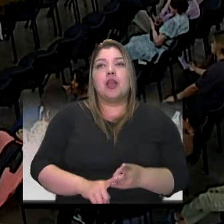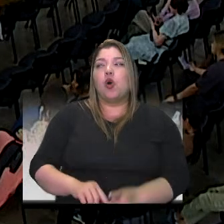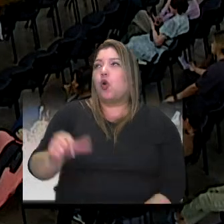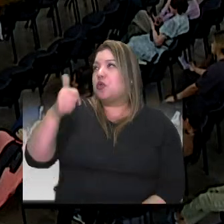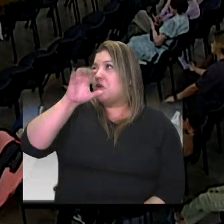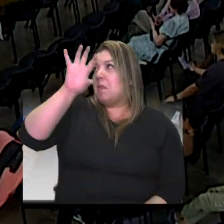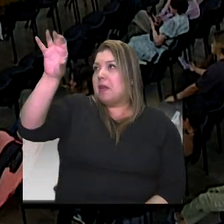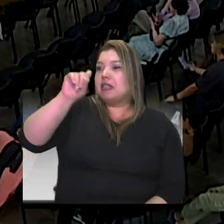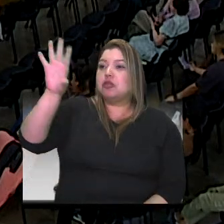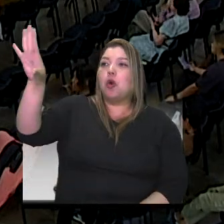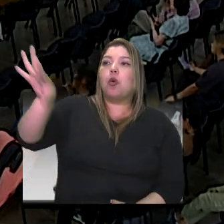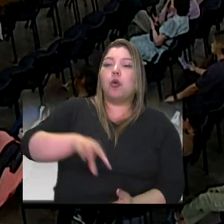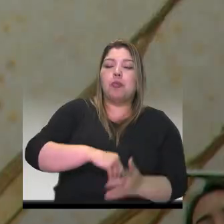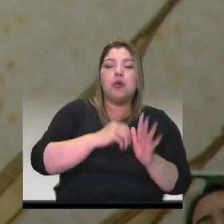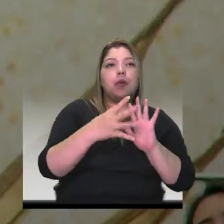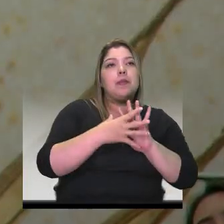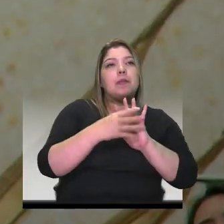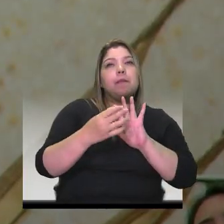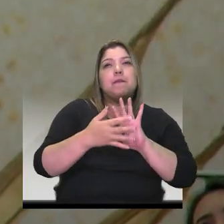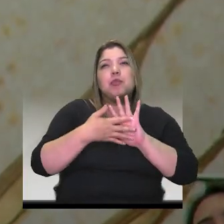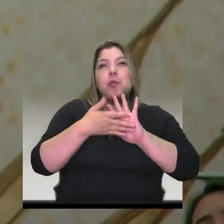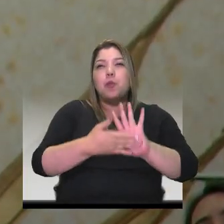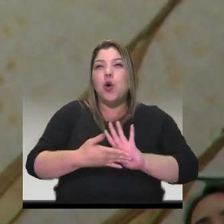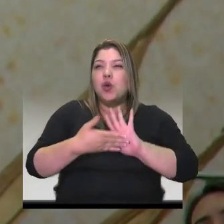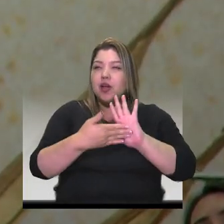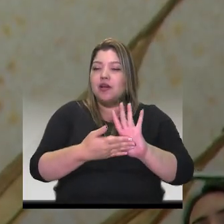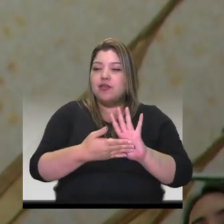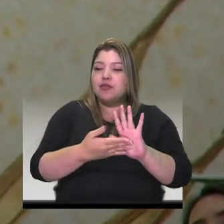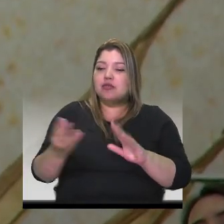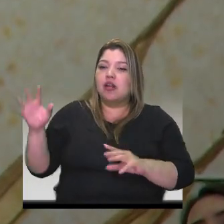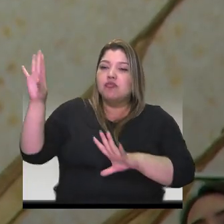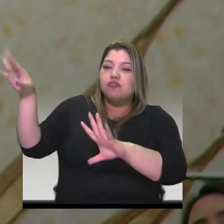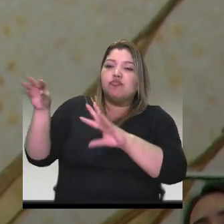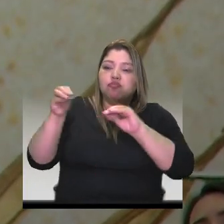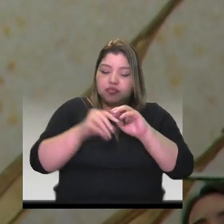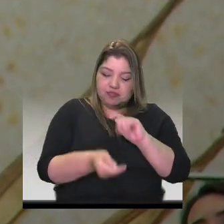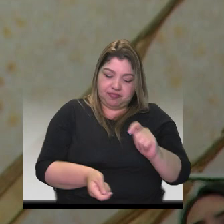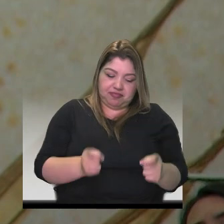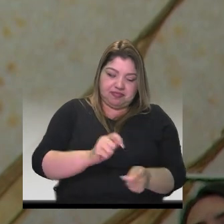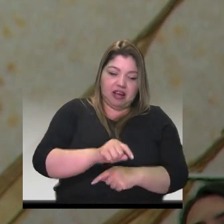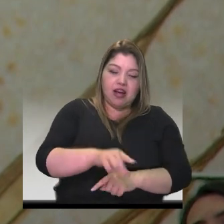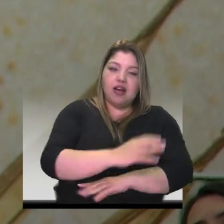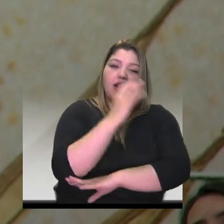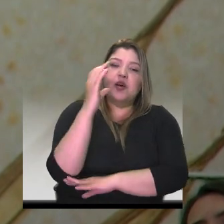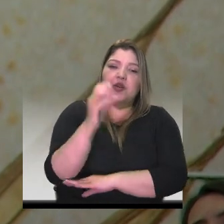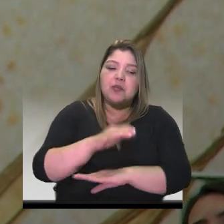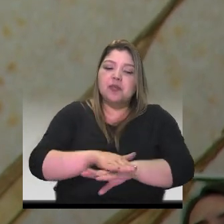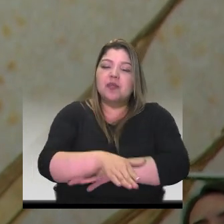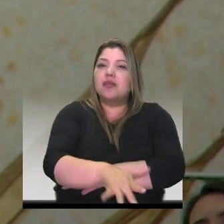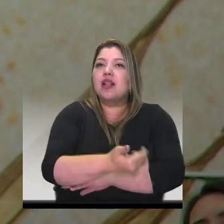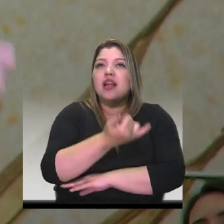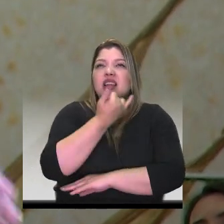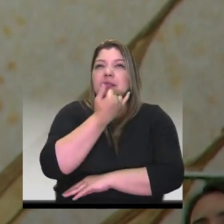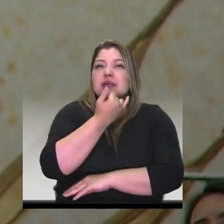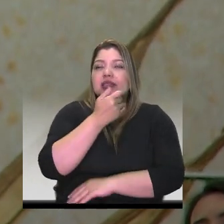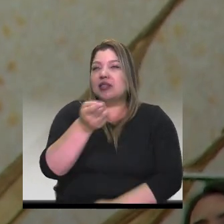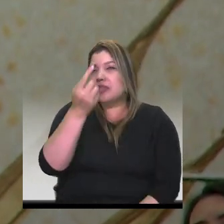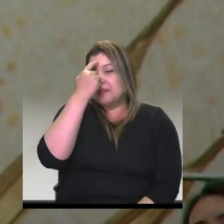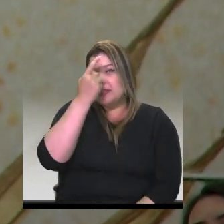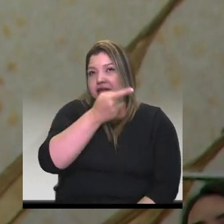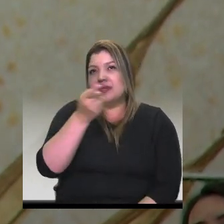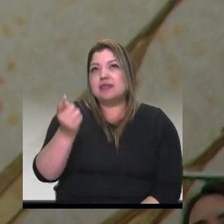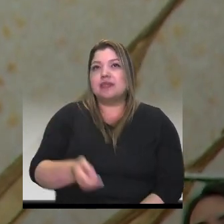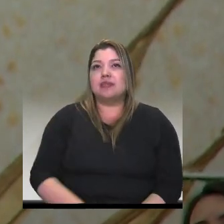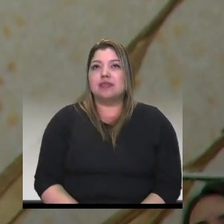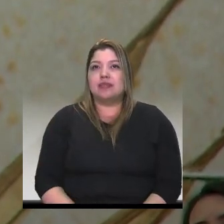país? Cuando uno toma esos modelos y los inserta, ¿qué pasa? ¿Ustedes creen que qué sucede ahí?